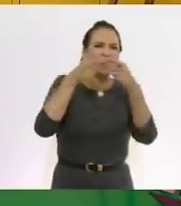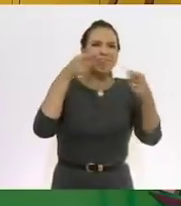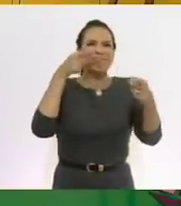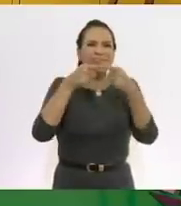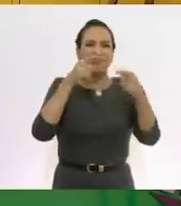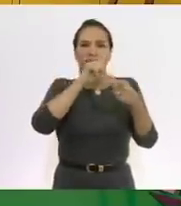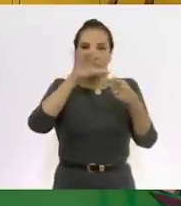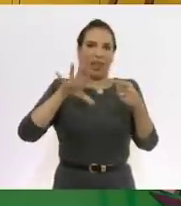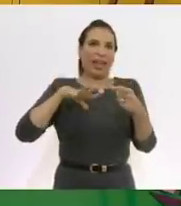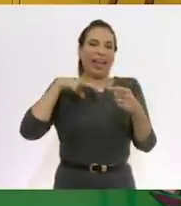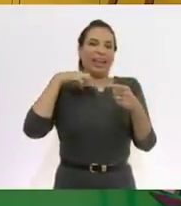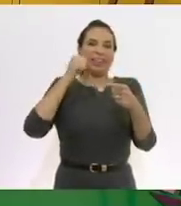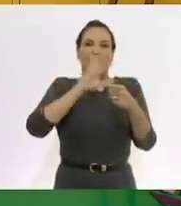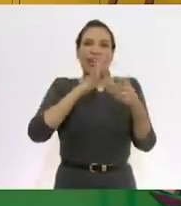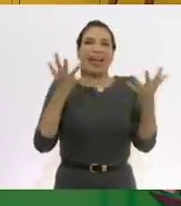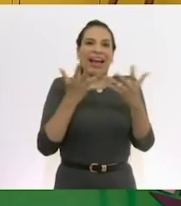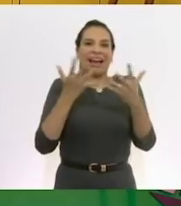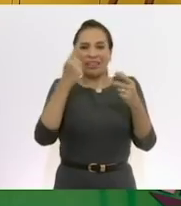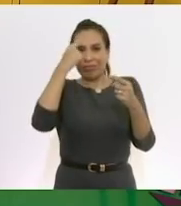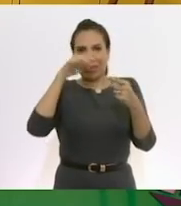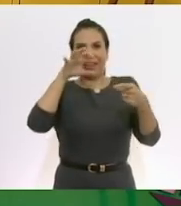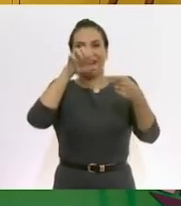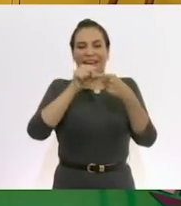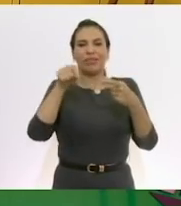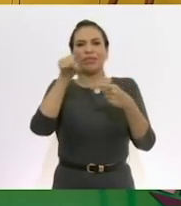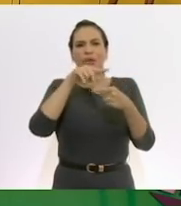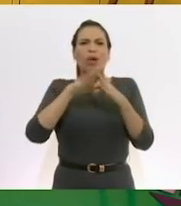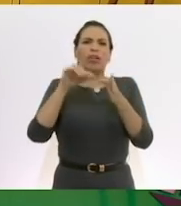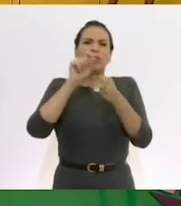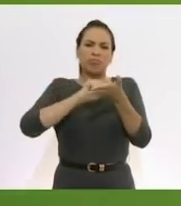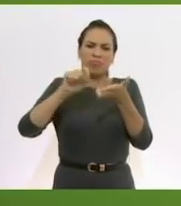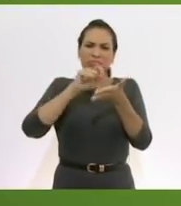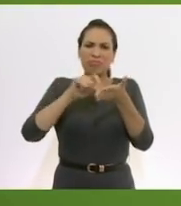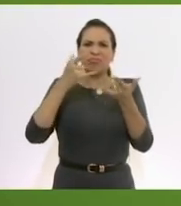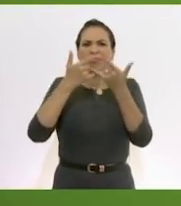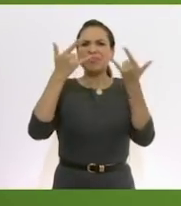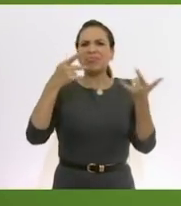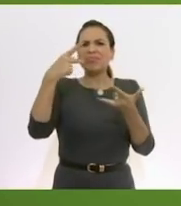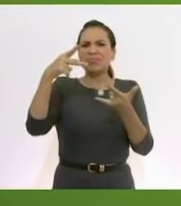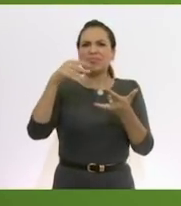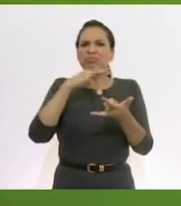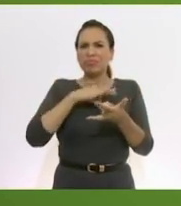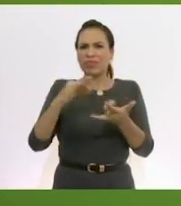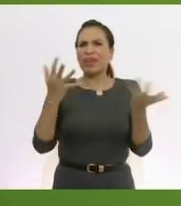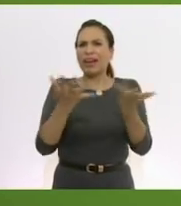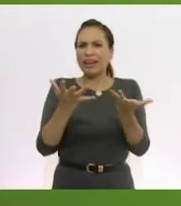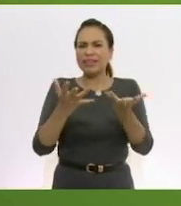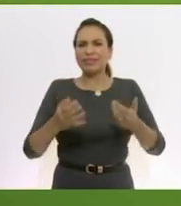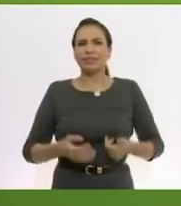meta. Anoten juntos una pequeña historia con esa anécdota.